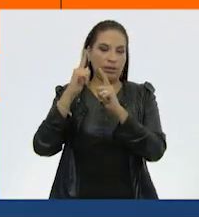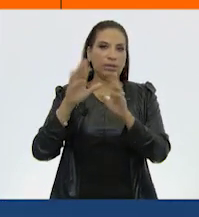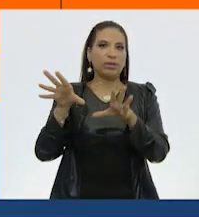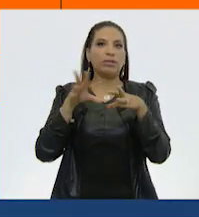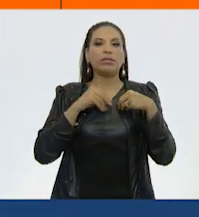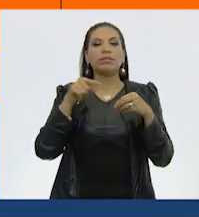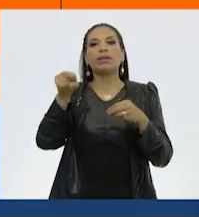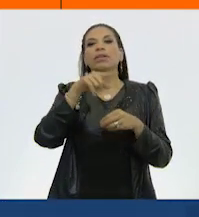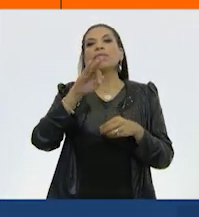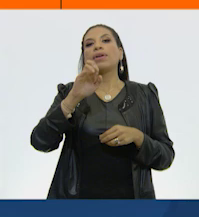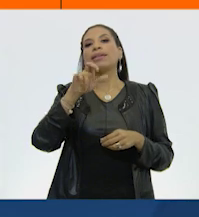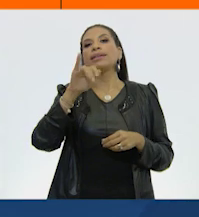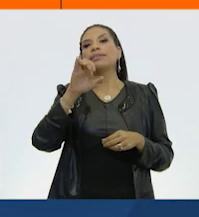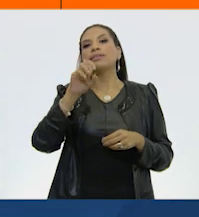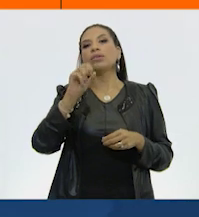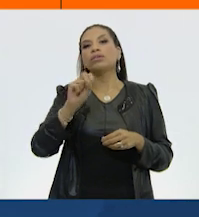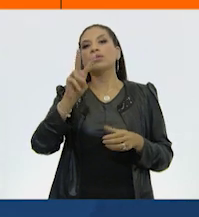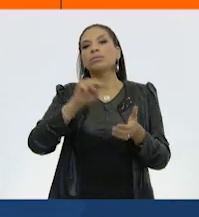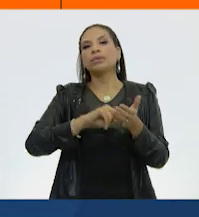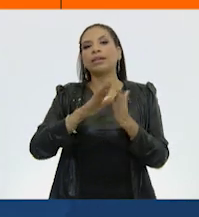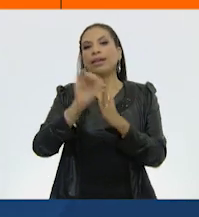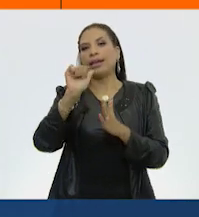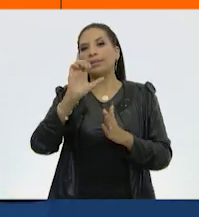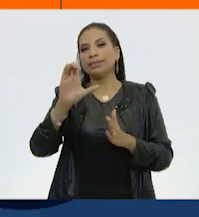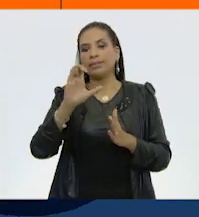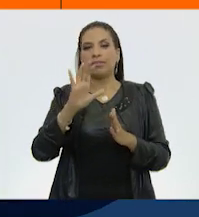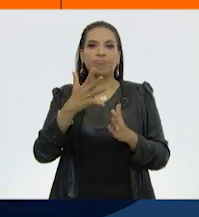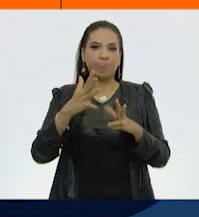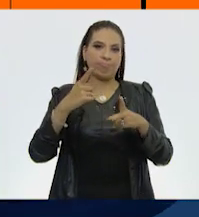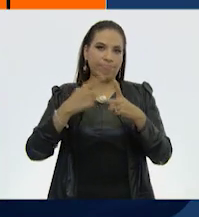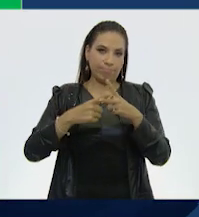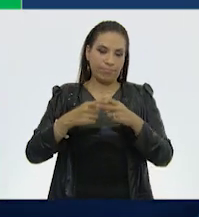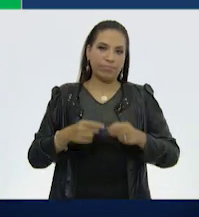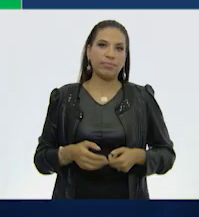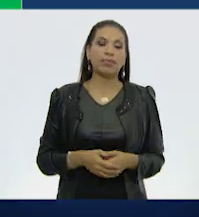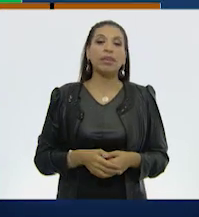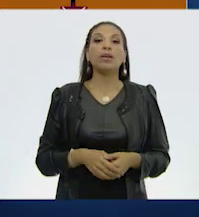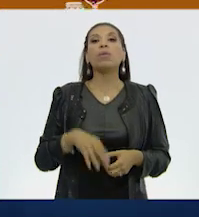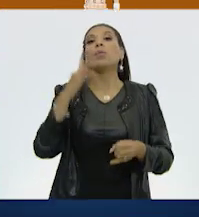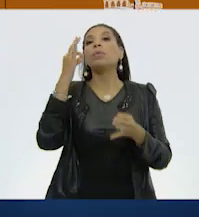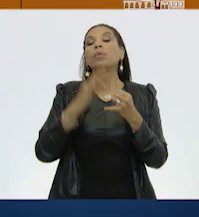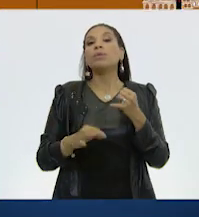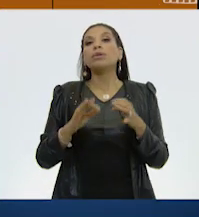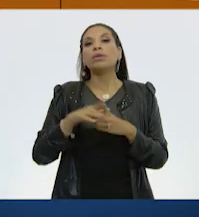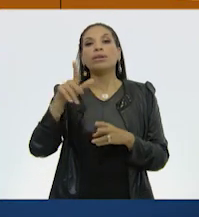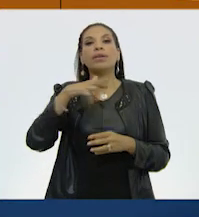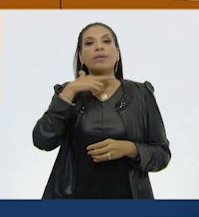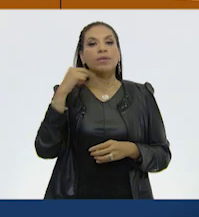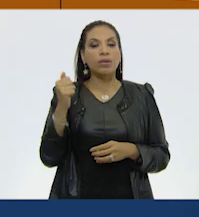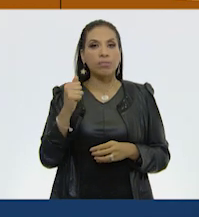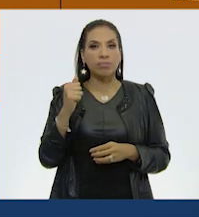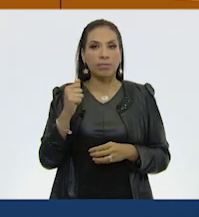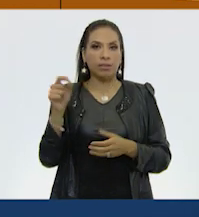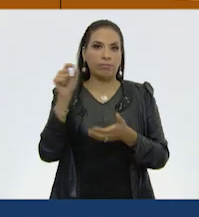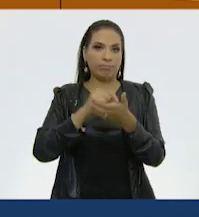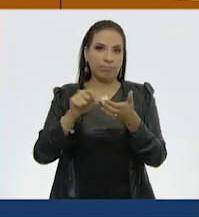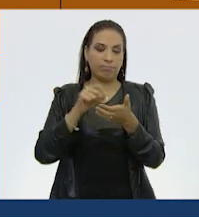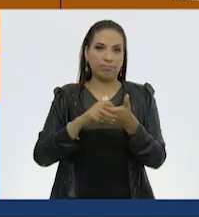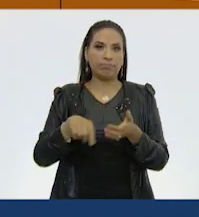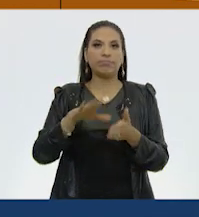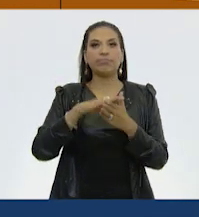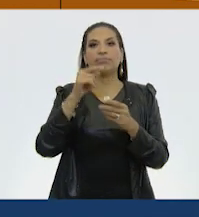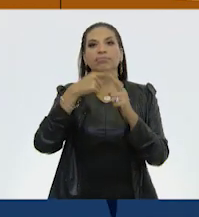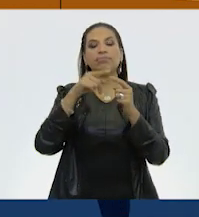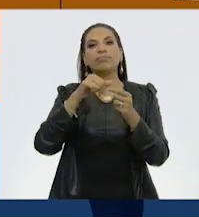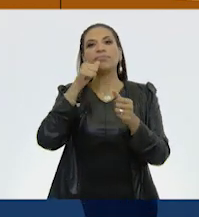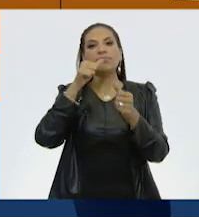por parte de los fenicios en el 2000 a.C. aproximadamente. Y finalmente, Roma, escritura